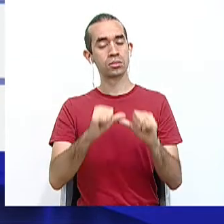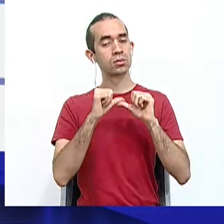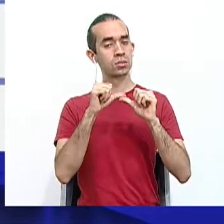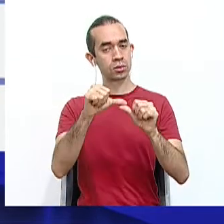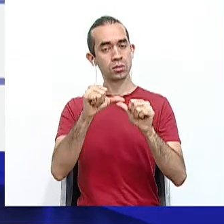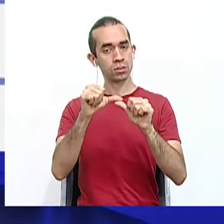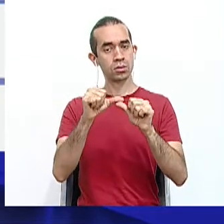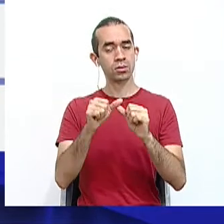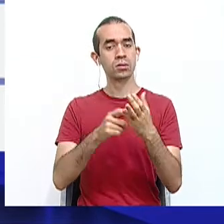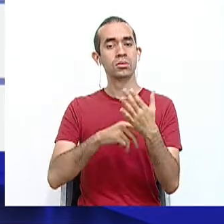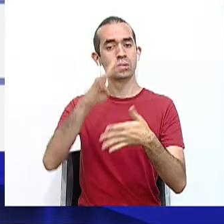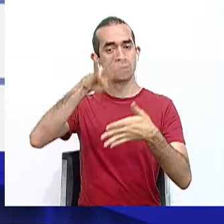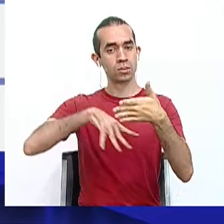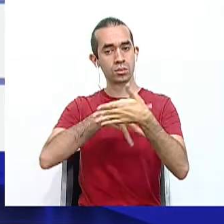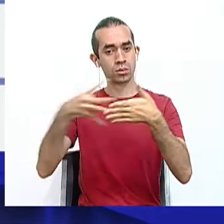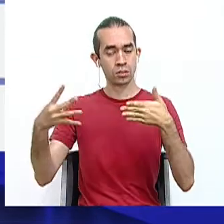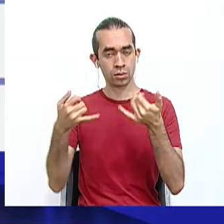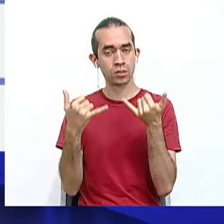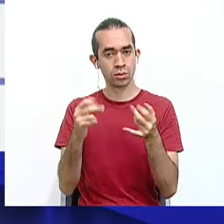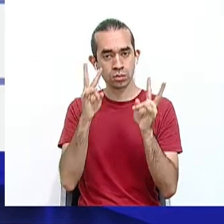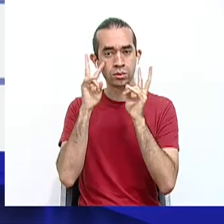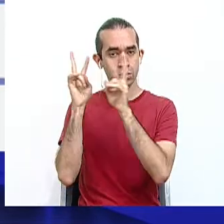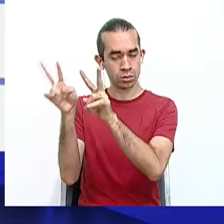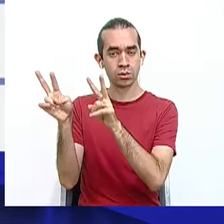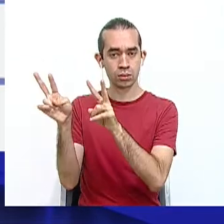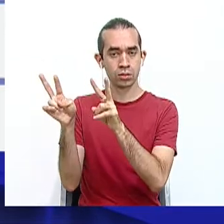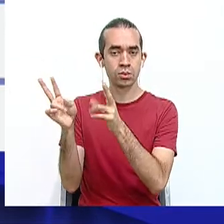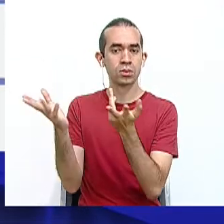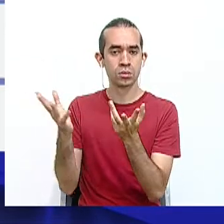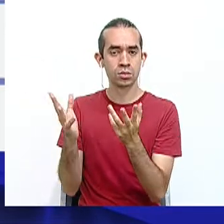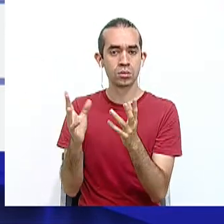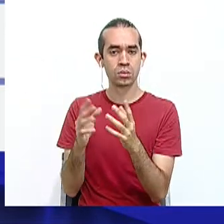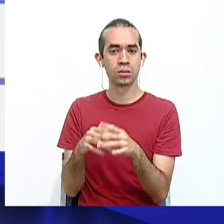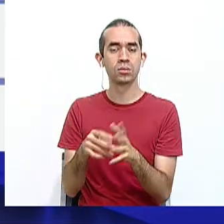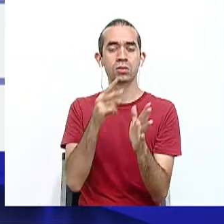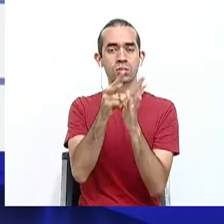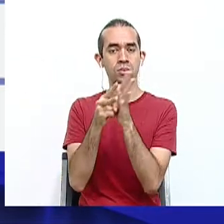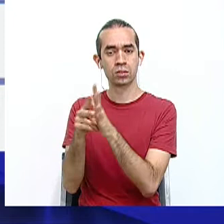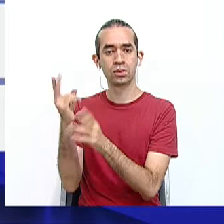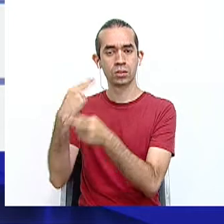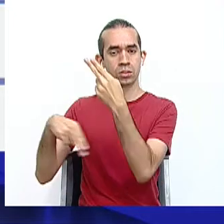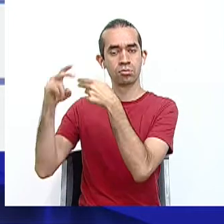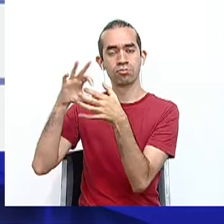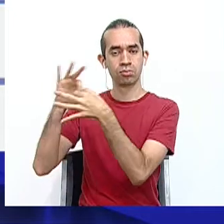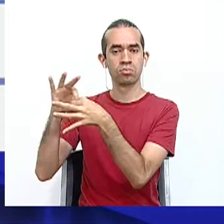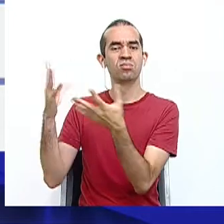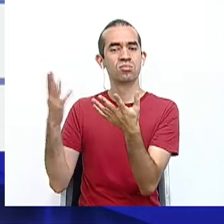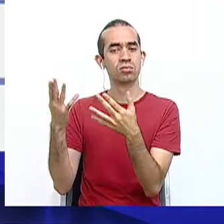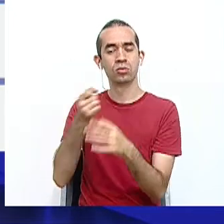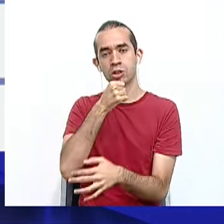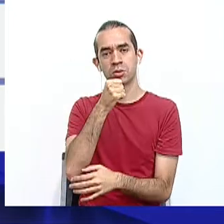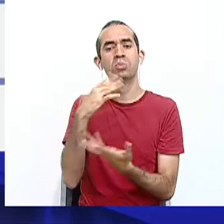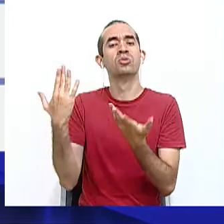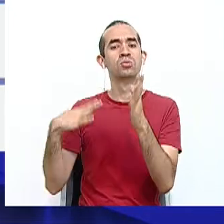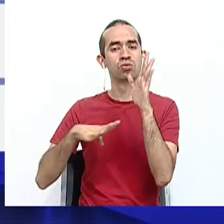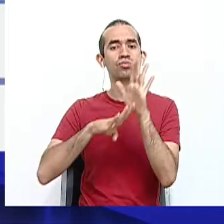Continuando con nuestra programación, vamos a observar ahora una cápsula histórica sobre lo que ha sido la historia del periodismo en la vida del